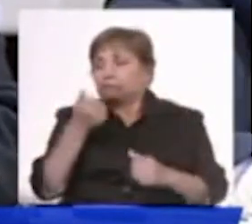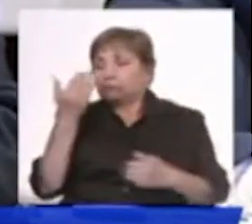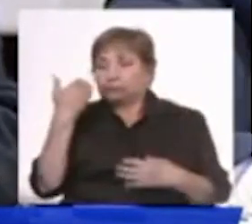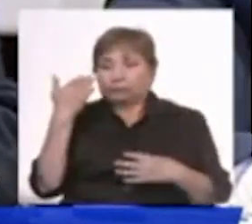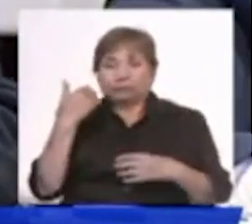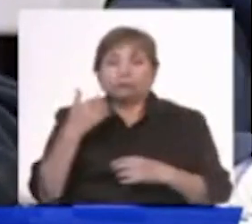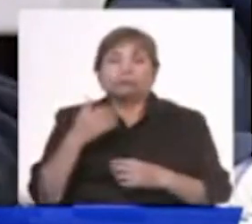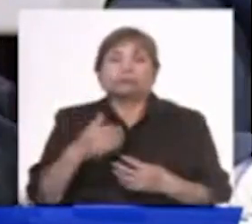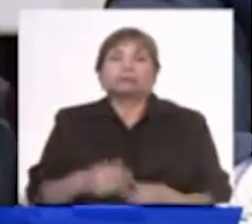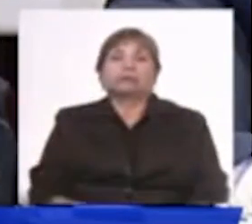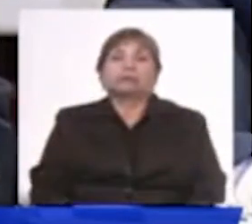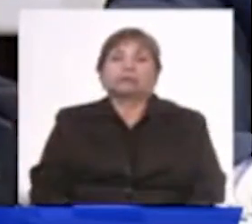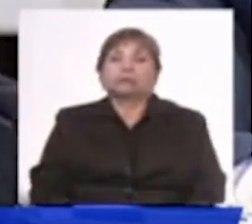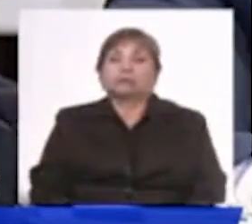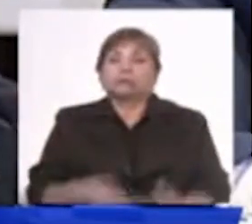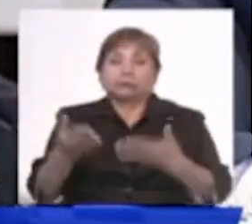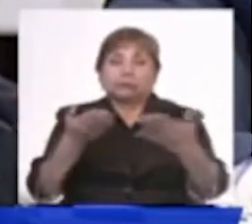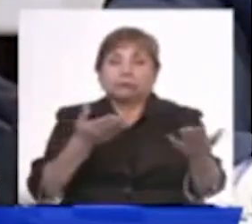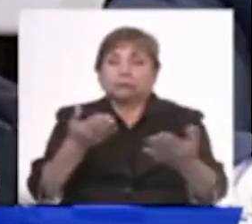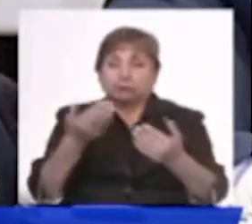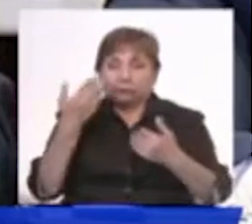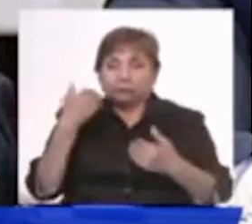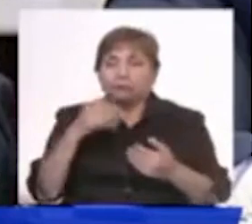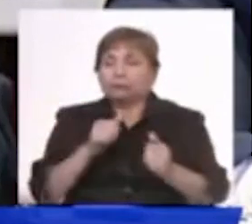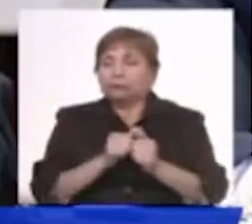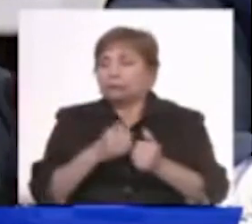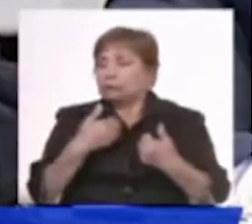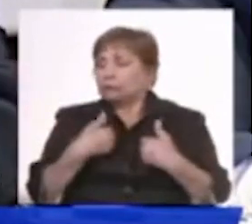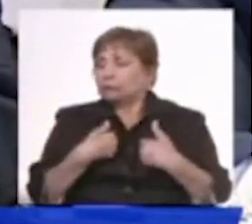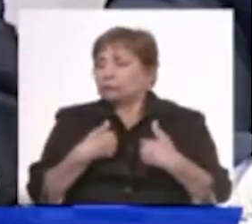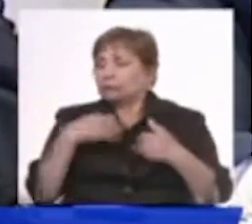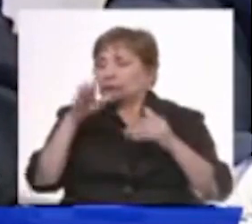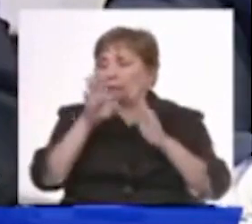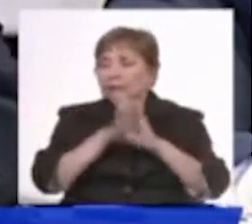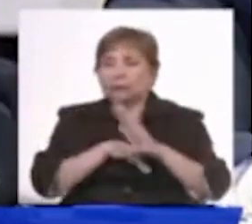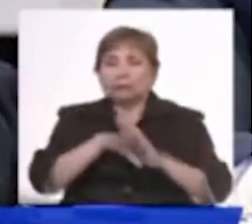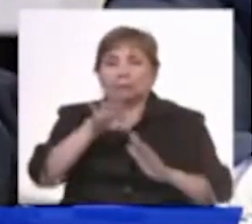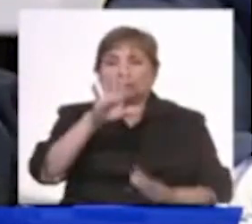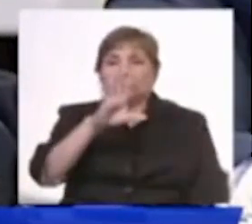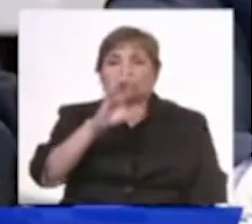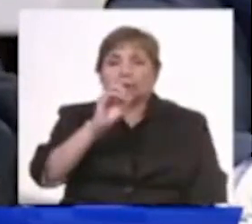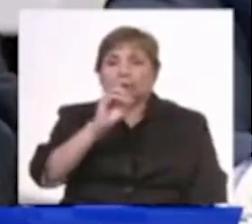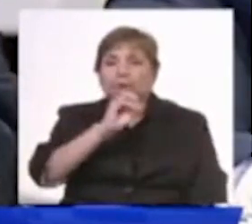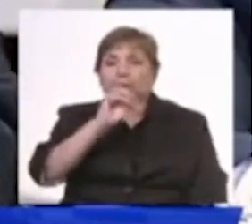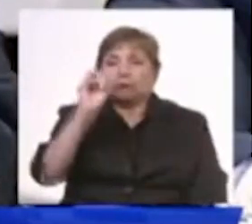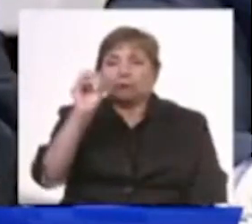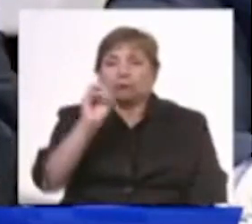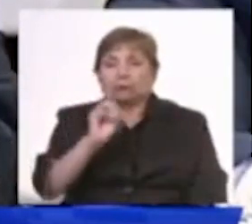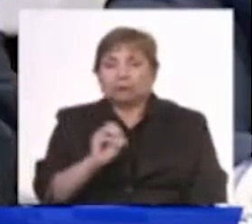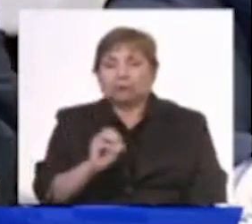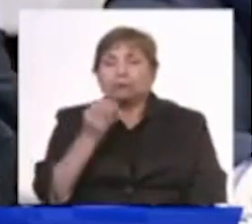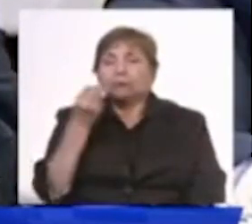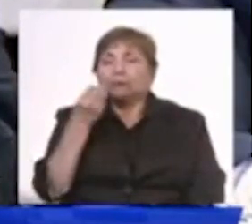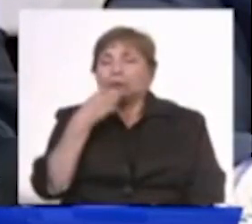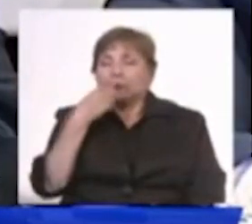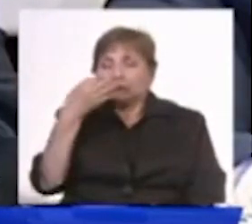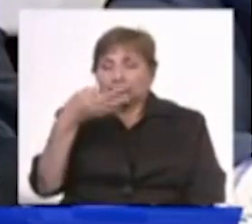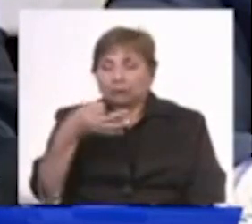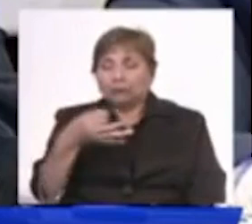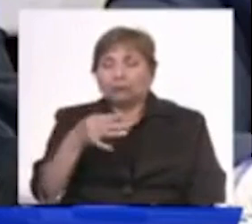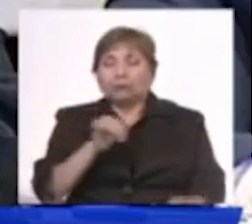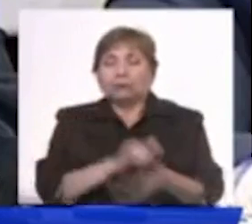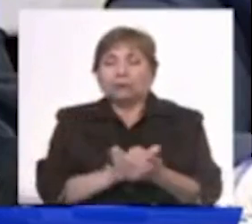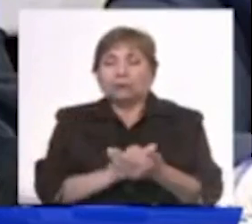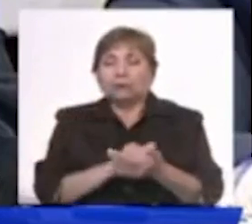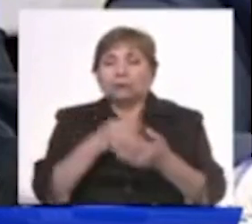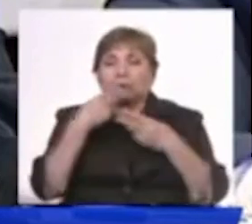anterior servicio que teníamos, está por debajo del 50%, porque si bien es cierto, en